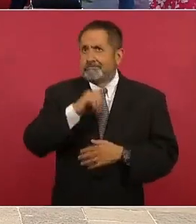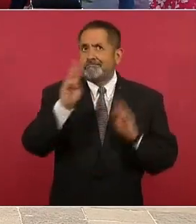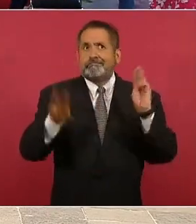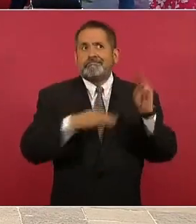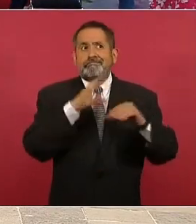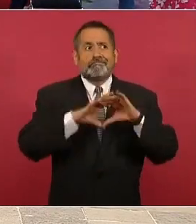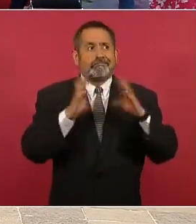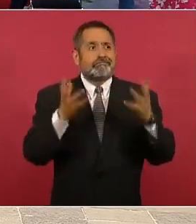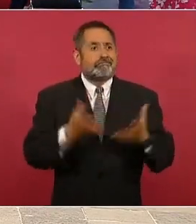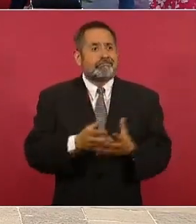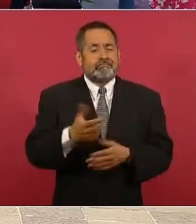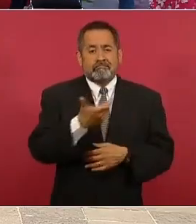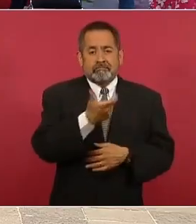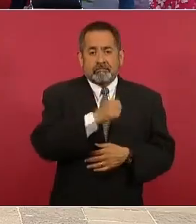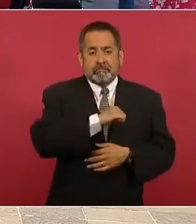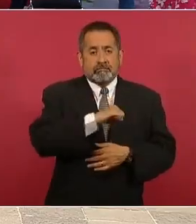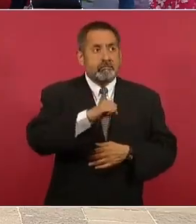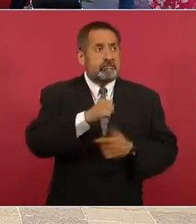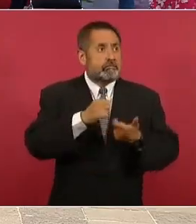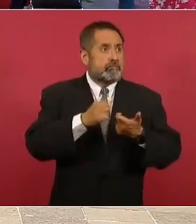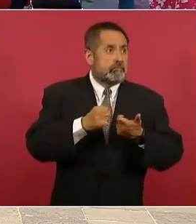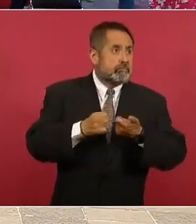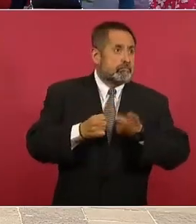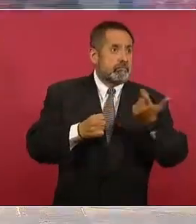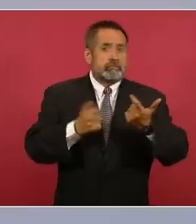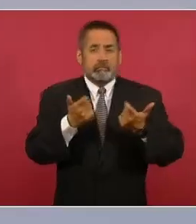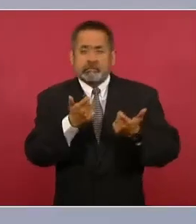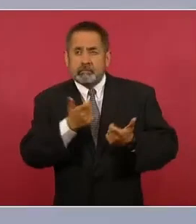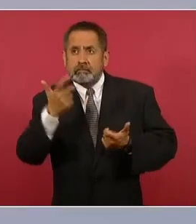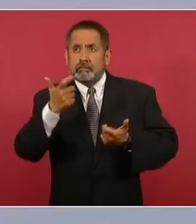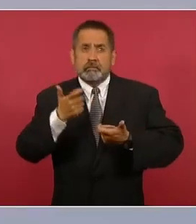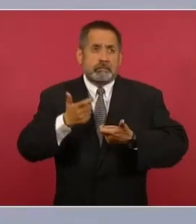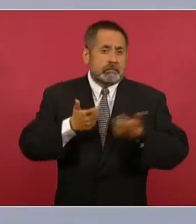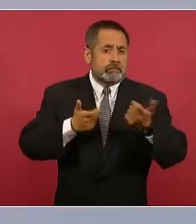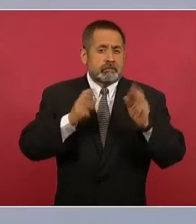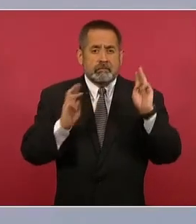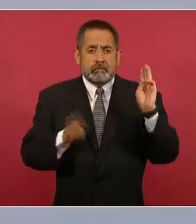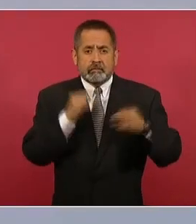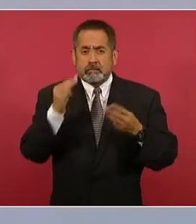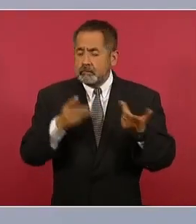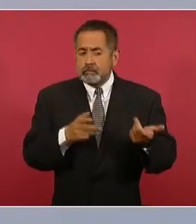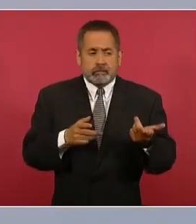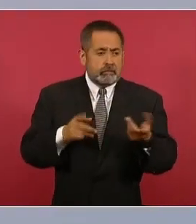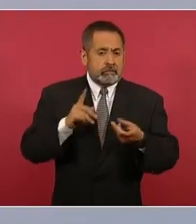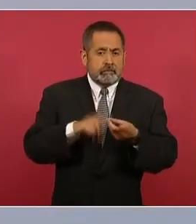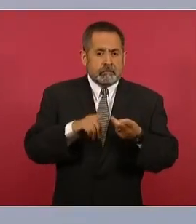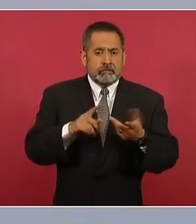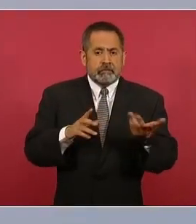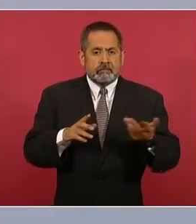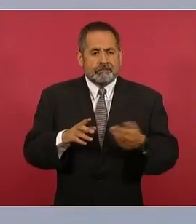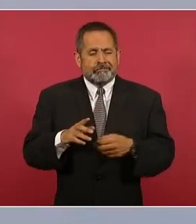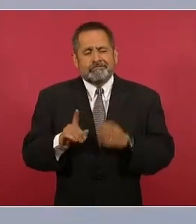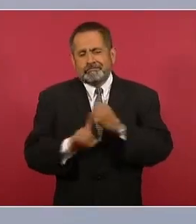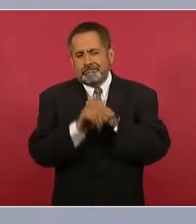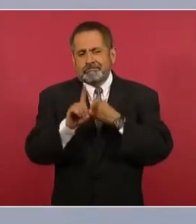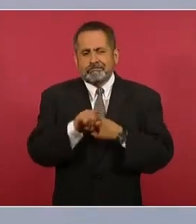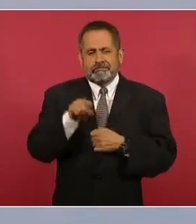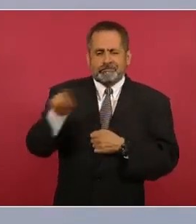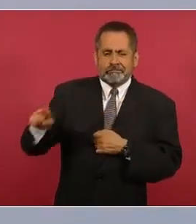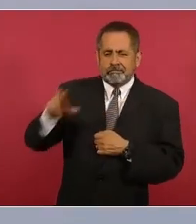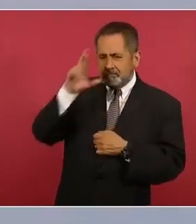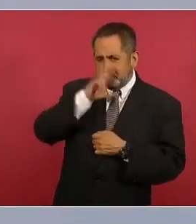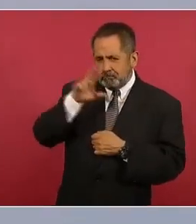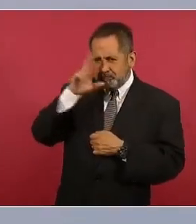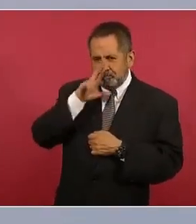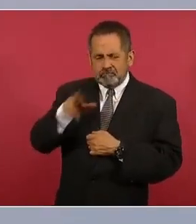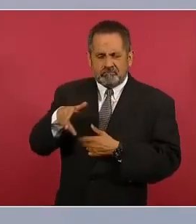es un fenómeno mundial, externo, provocado por la invasión de Rusia a Ucrania, por la